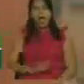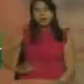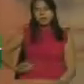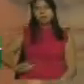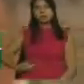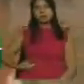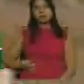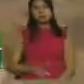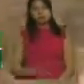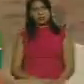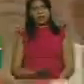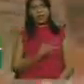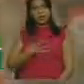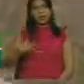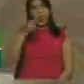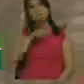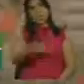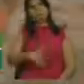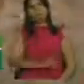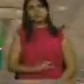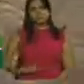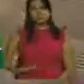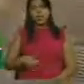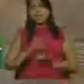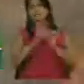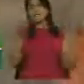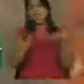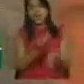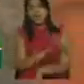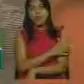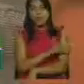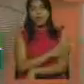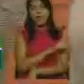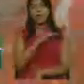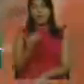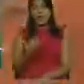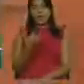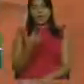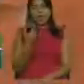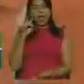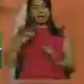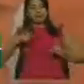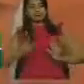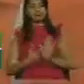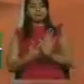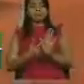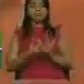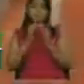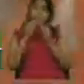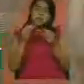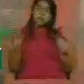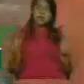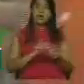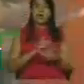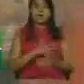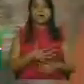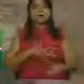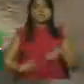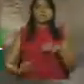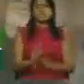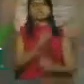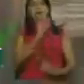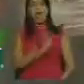razón. Dijeron que querían arrodillar esa misma oligarquía, esa misma burguesía que ahora se disfraza como sea, dijeron que querían arrodillarnos de hambre,